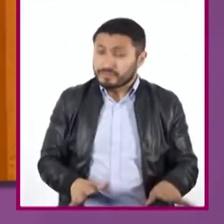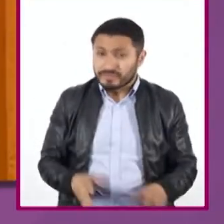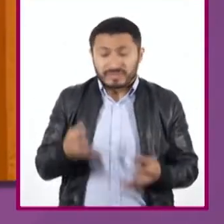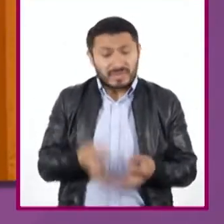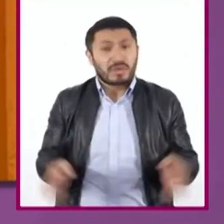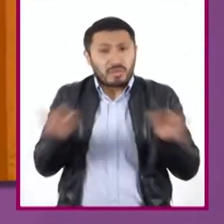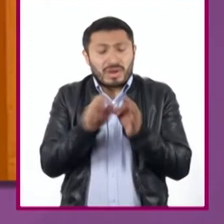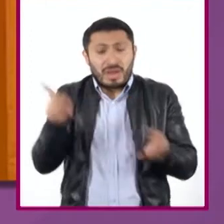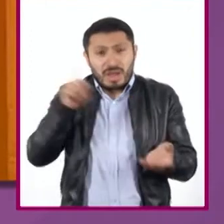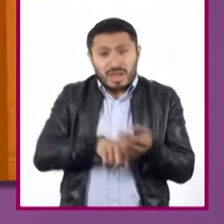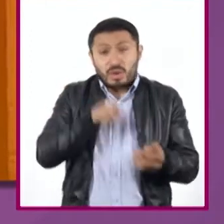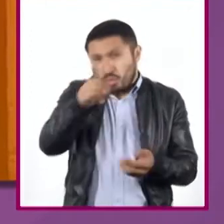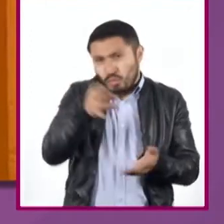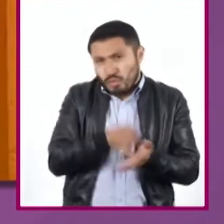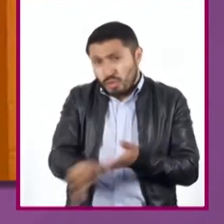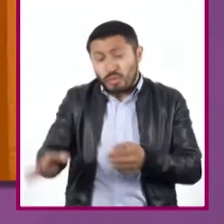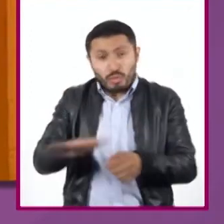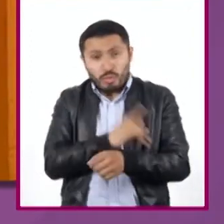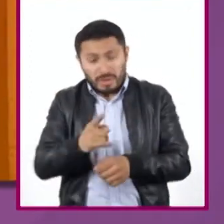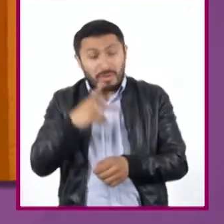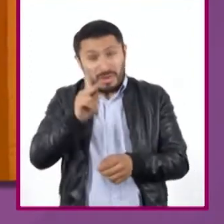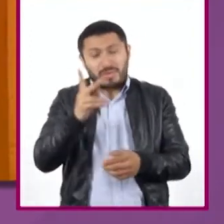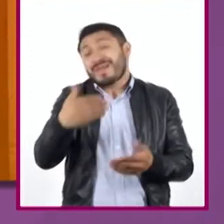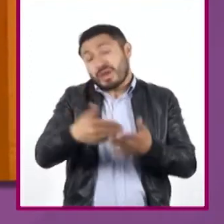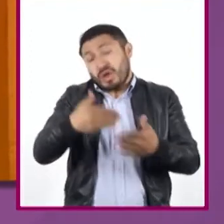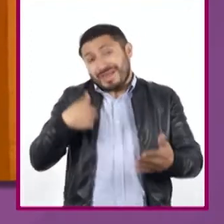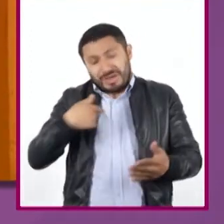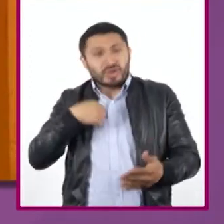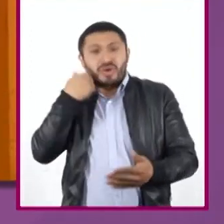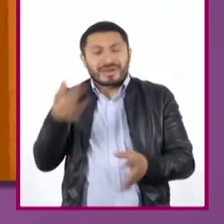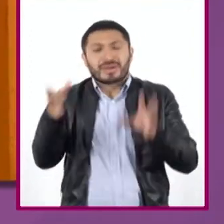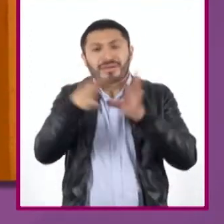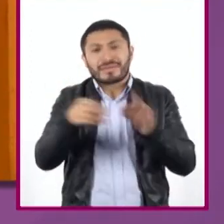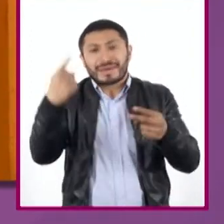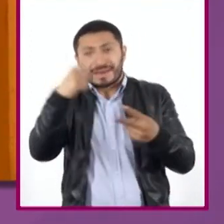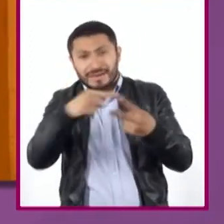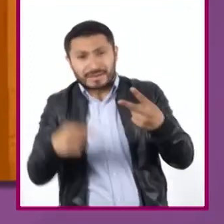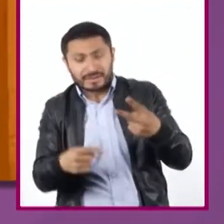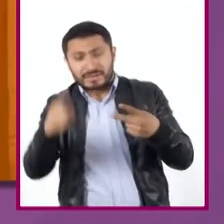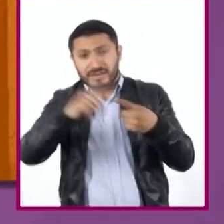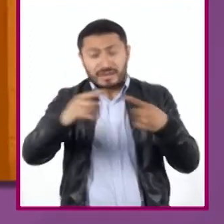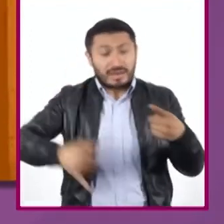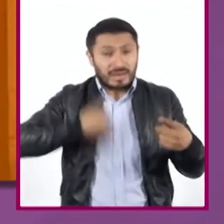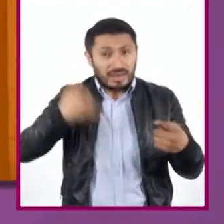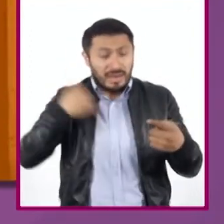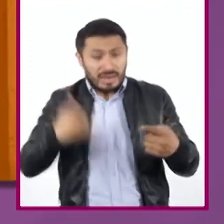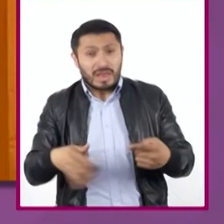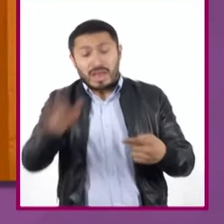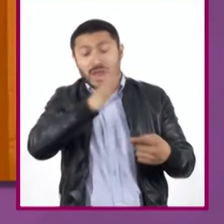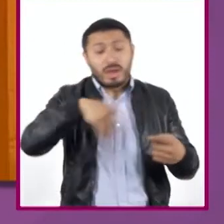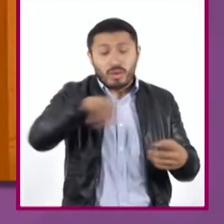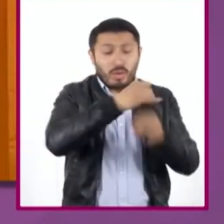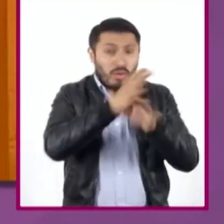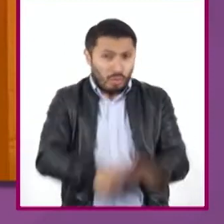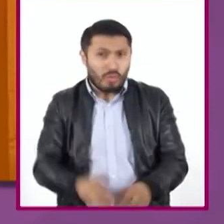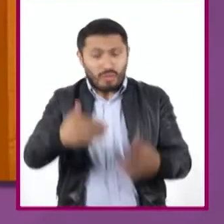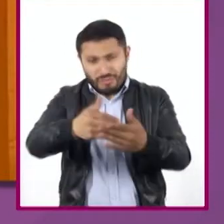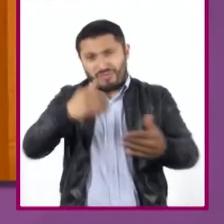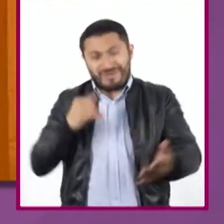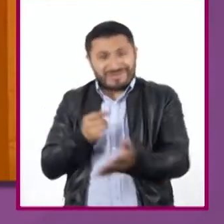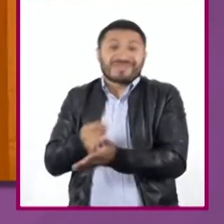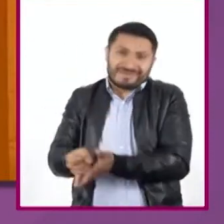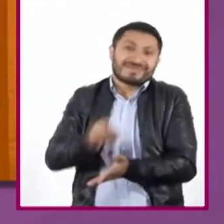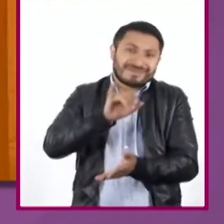decisiones, pero a mí me gustaría aclarar dos cosas. Primero, como chavas, es importante buscar información antes de tomar una